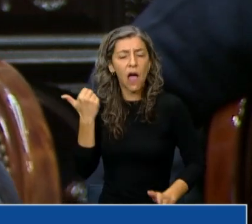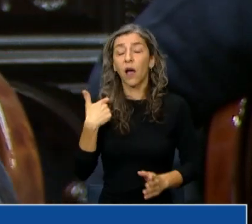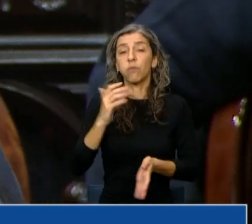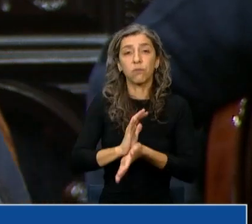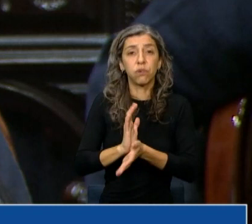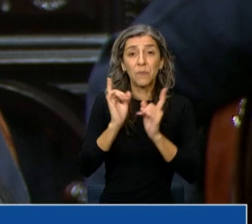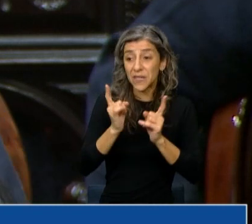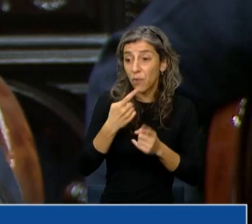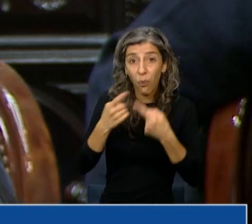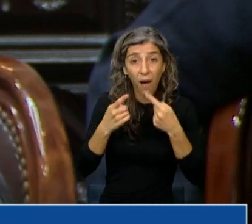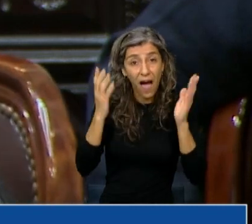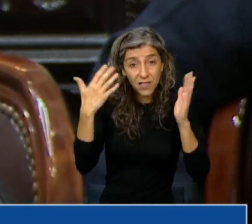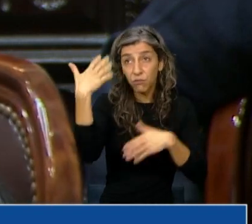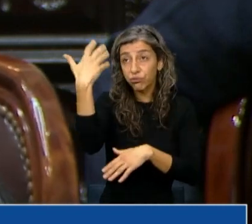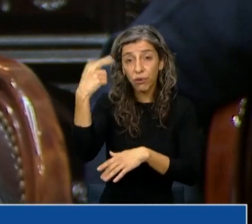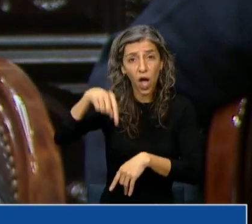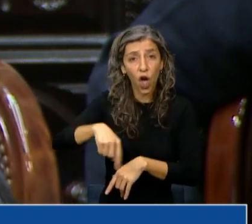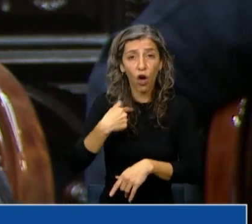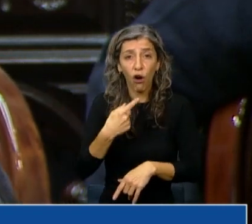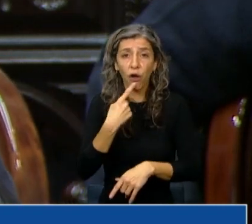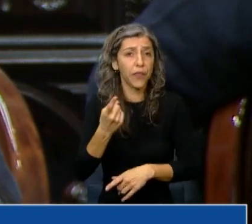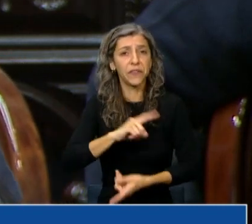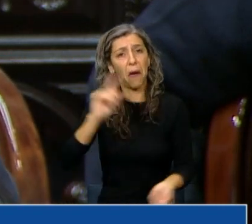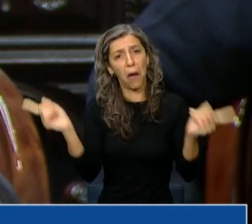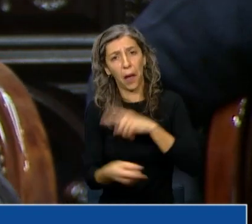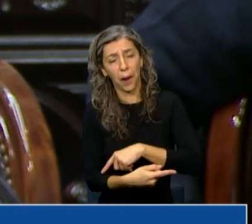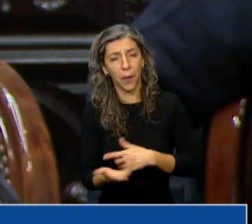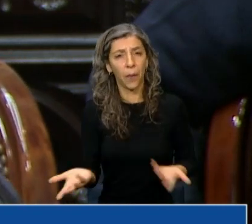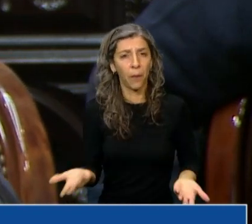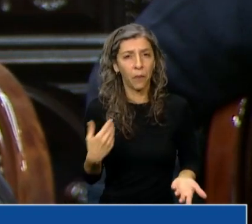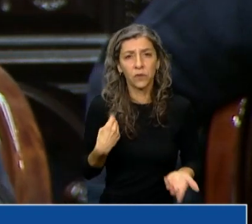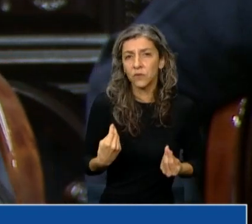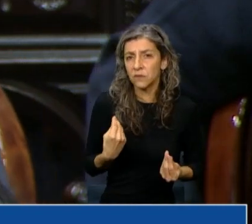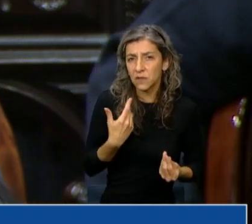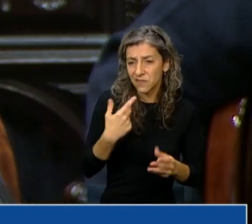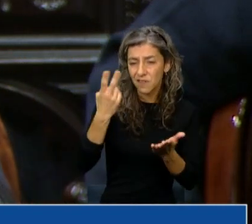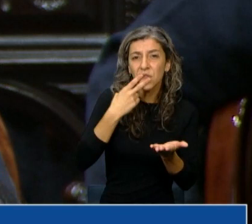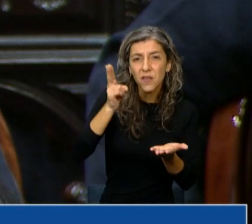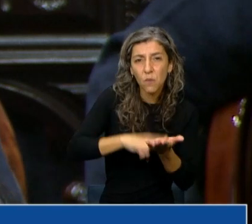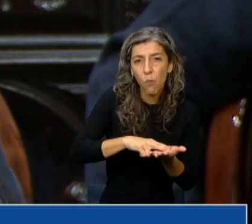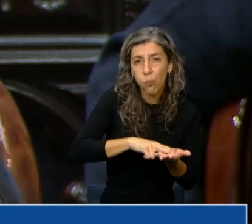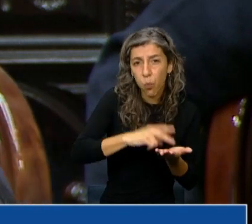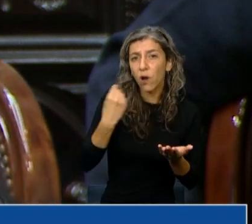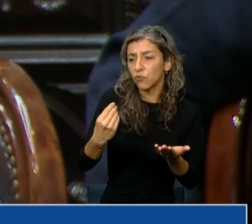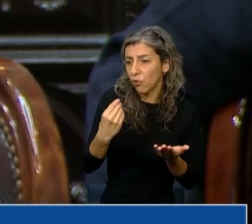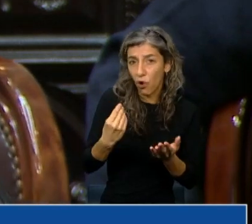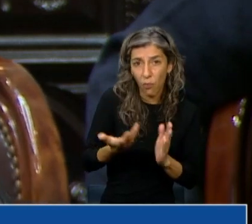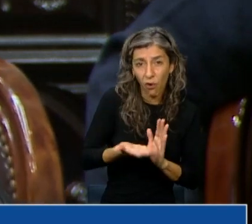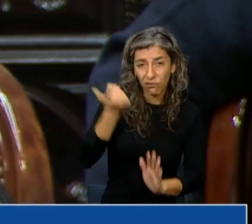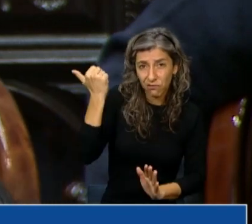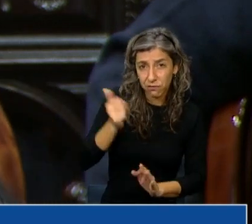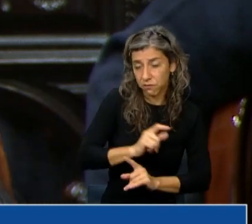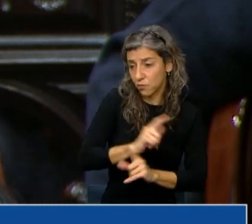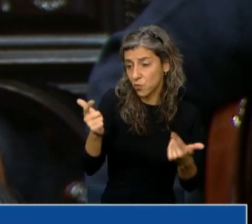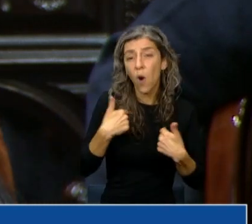contraria. Bueno, ellos decían se elimina un impuesto progresivo. Bueno, no se elimina porque se genera un impuesto cedular que